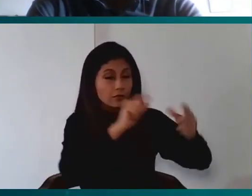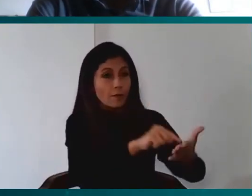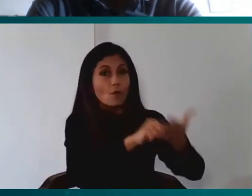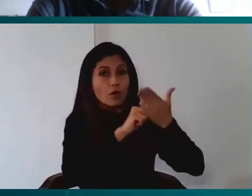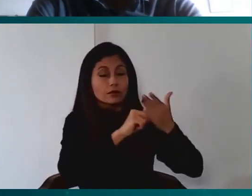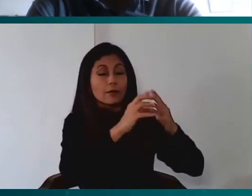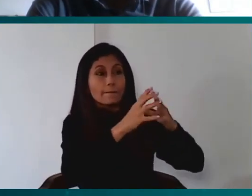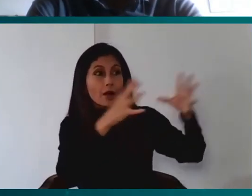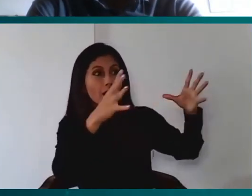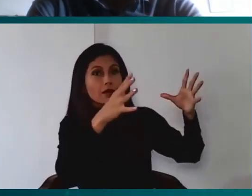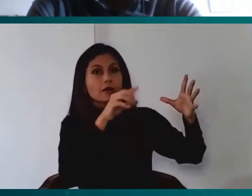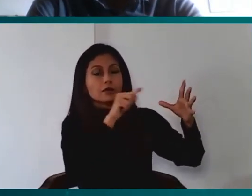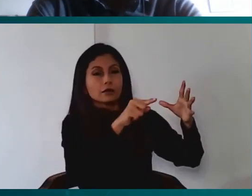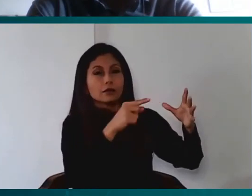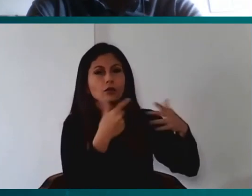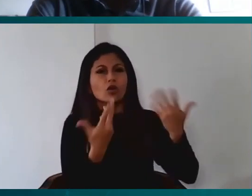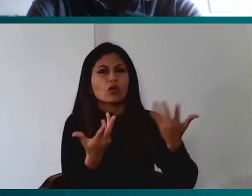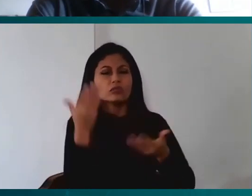que se llaman,